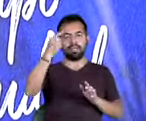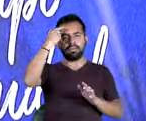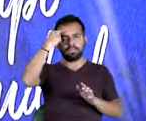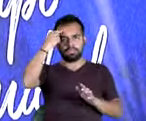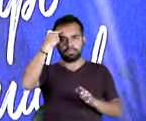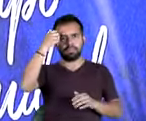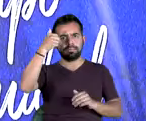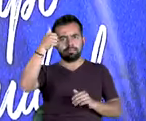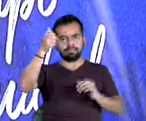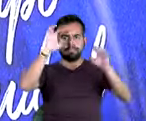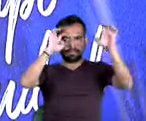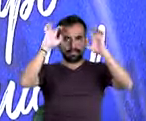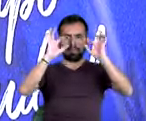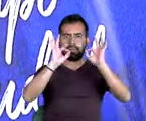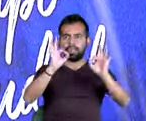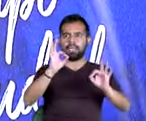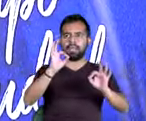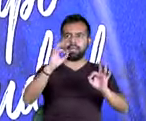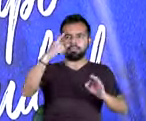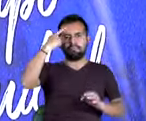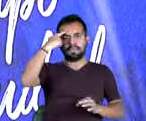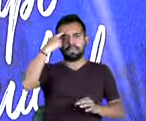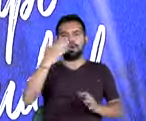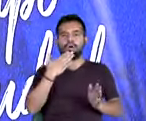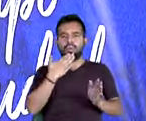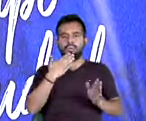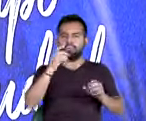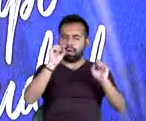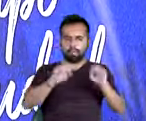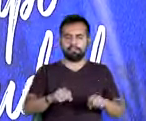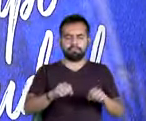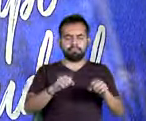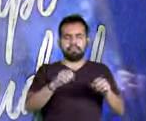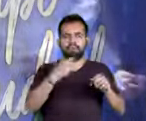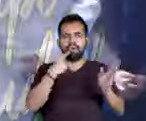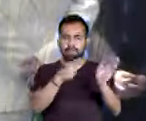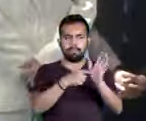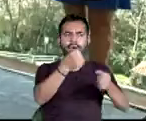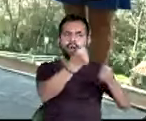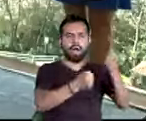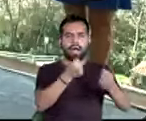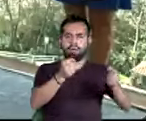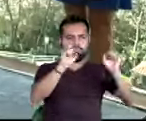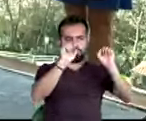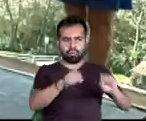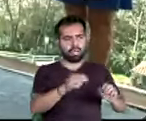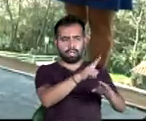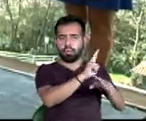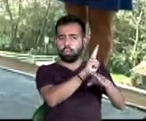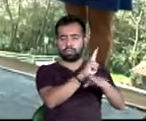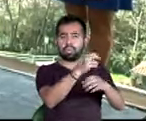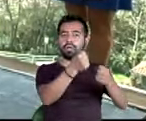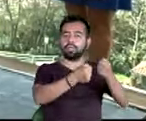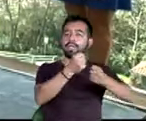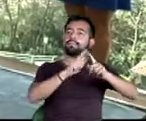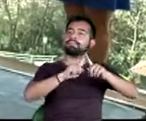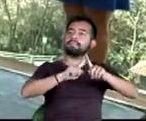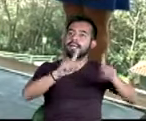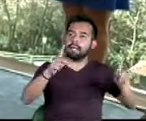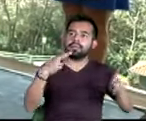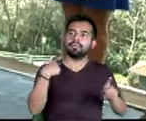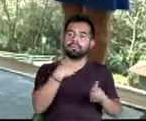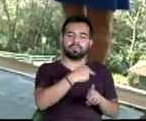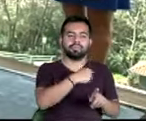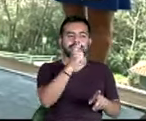cosas que alguno al menos le haga pensar. Todos pueden utilizar sus autos y lo pueden hacer de manera perfectamente posible. Pero al menos debemos